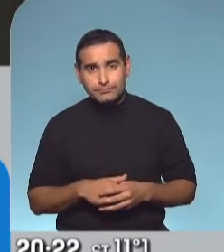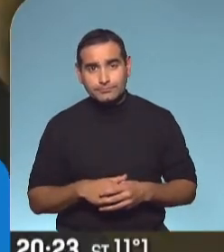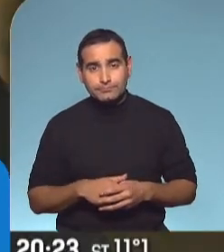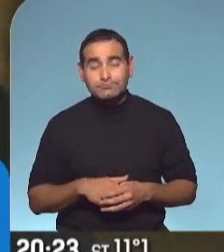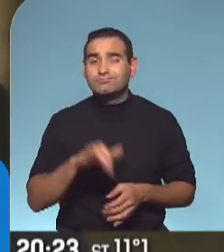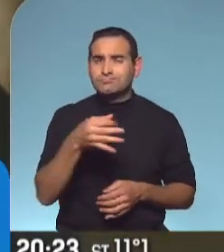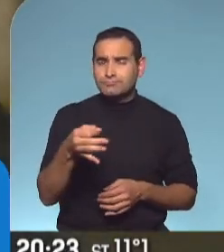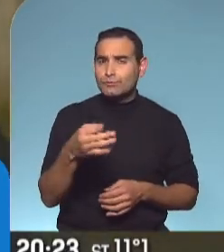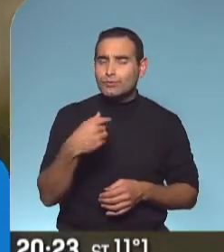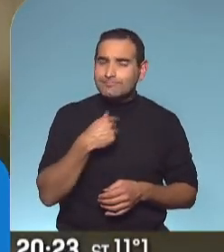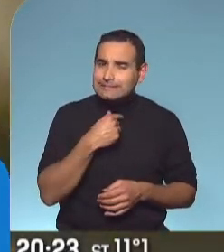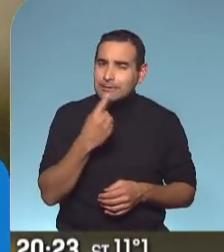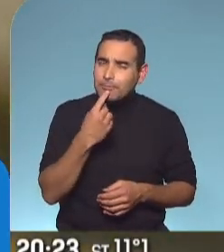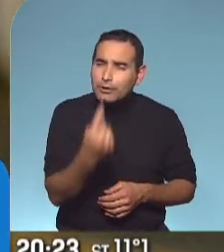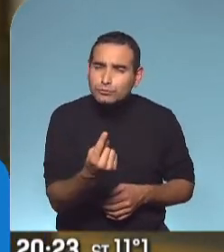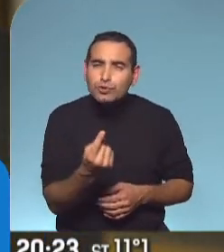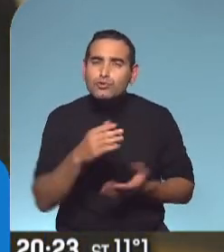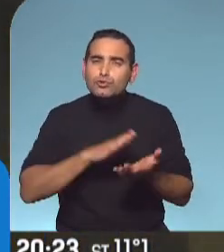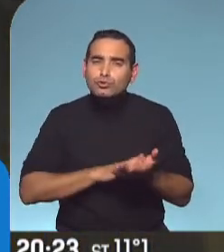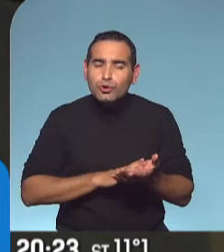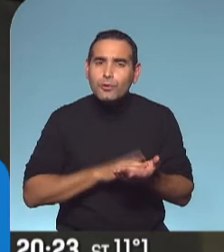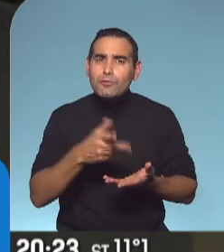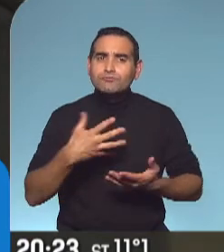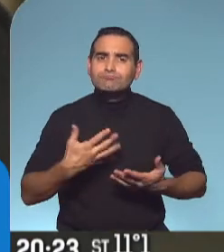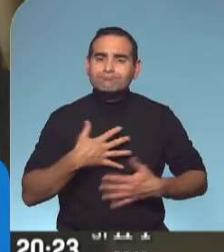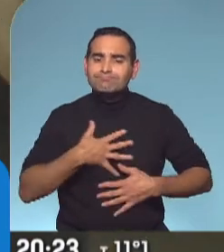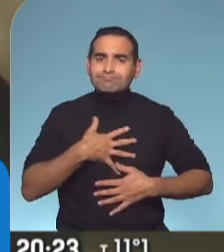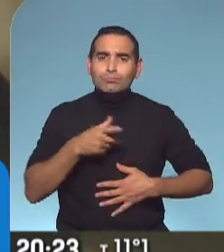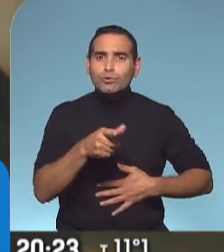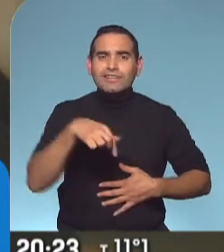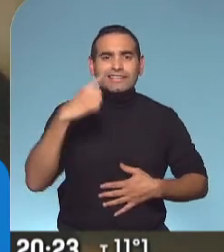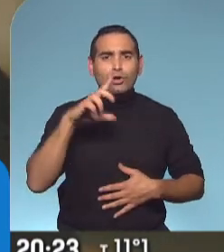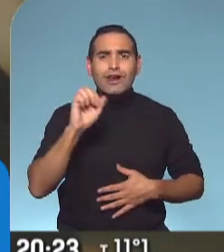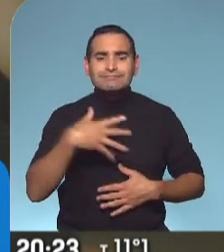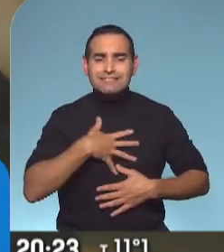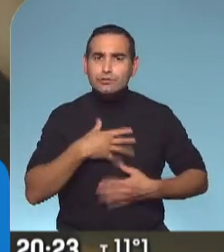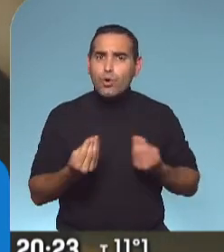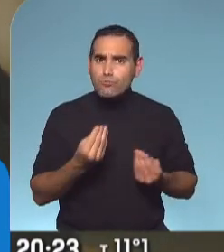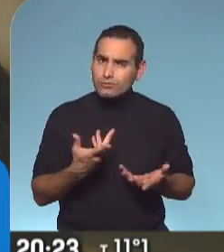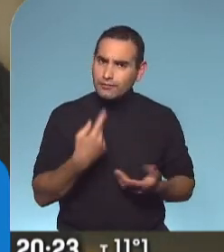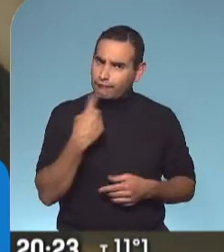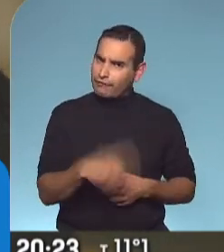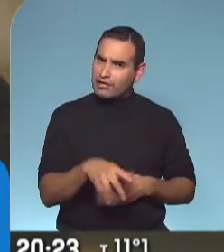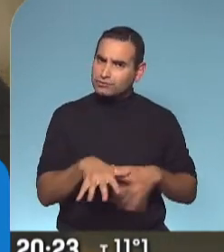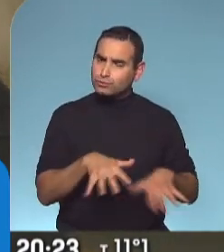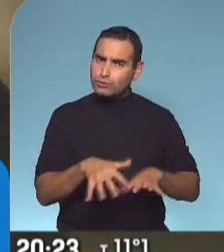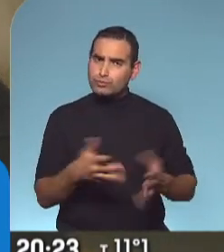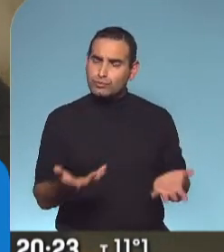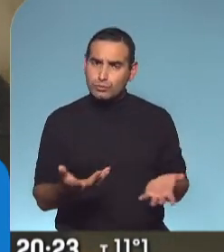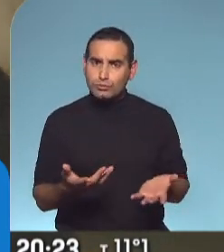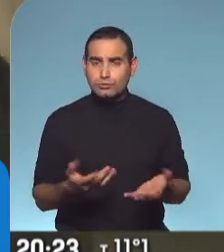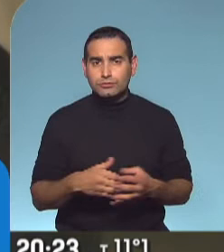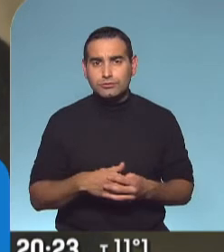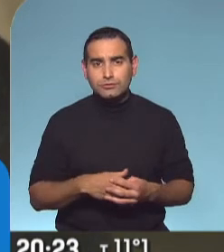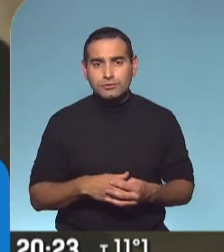Sí, César, yo quería preguntarte un poquito sobre el estado anímico hoy de Nicolás, pasando por esa situación muy fea por la que le tocó